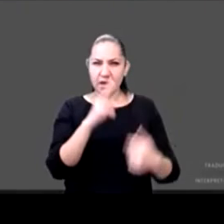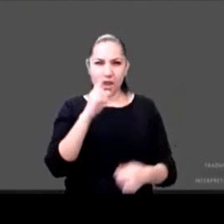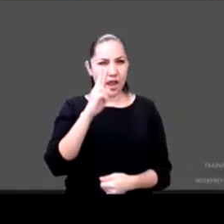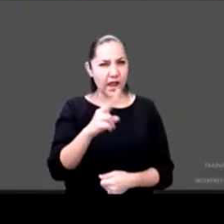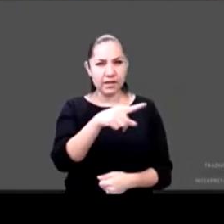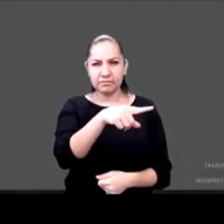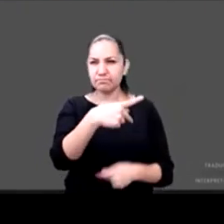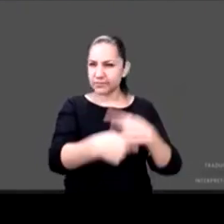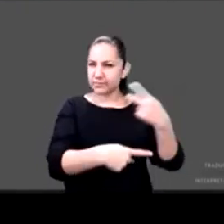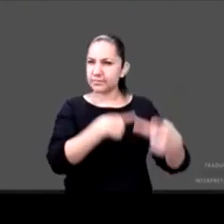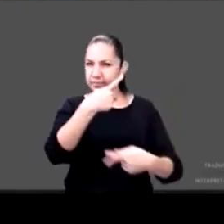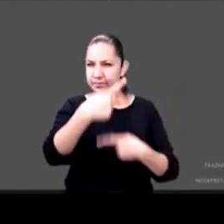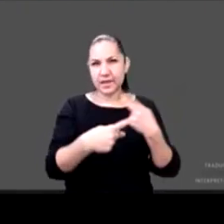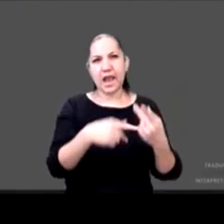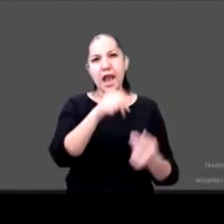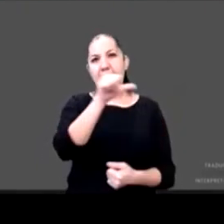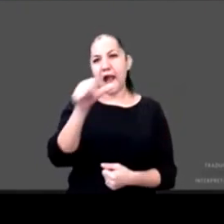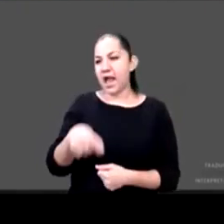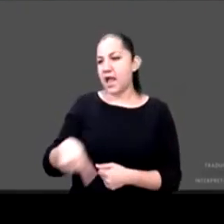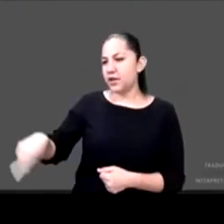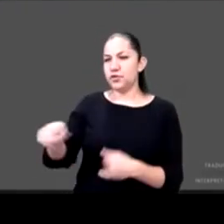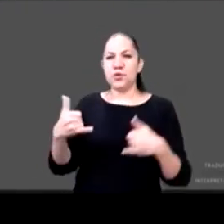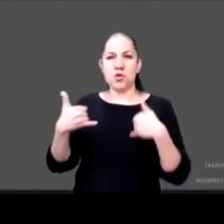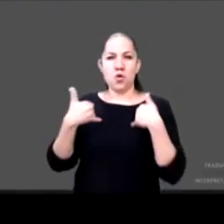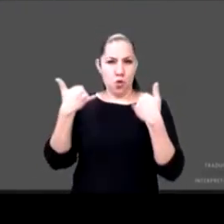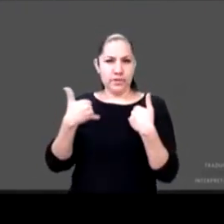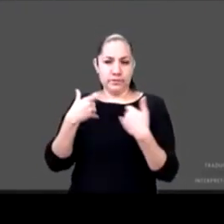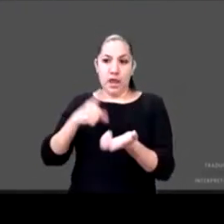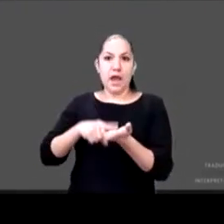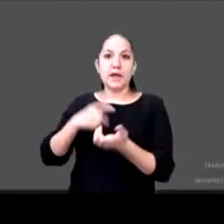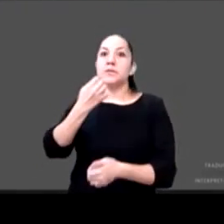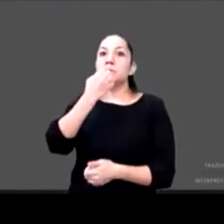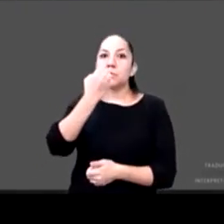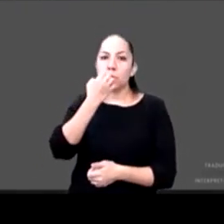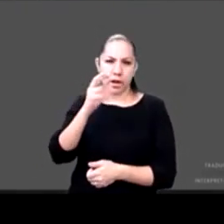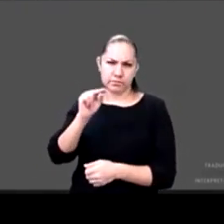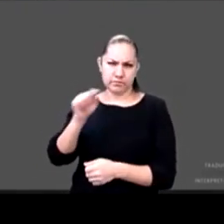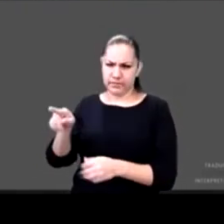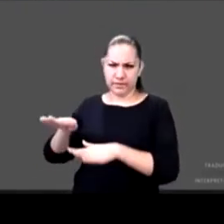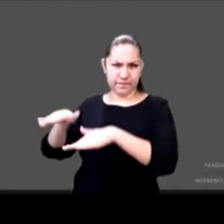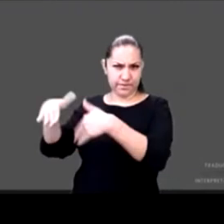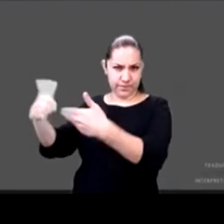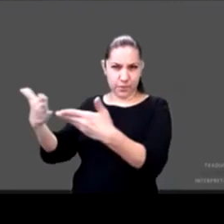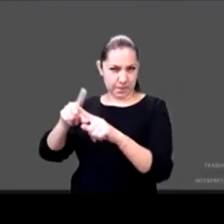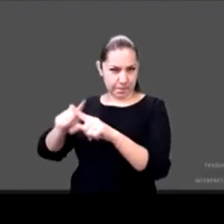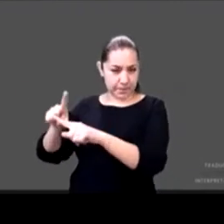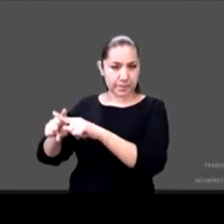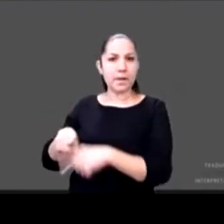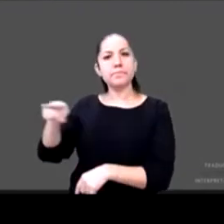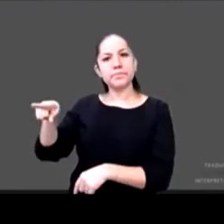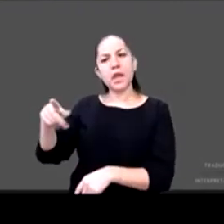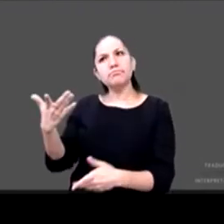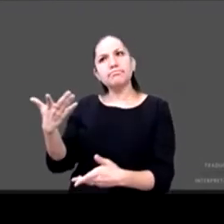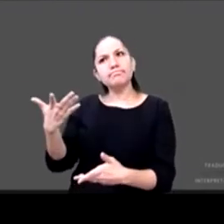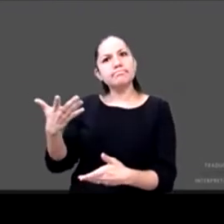tenemos con jóvenes ya fuera del sistema educativo, hay un componente de formación para padres, ¿no? Y lo primero que siempre les decimos